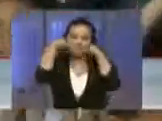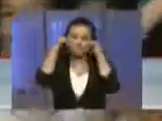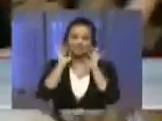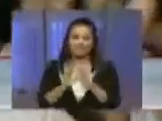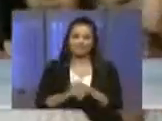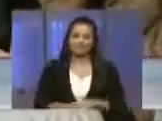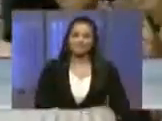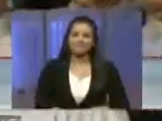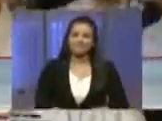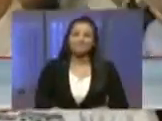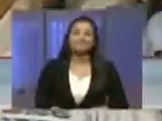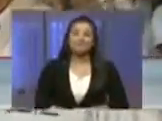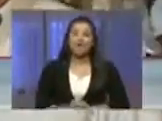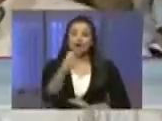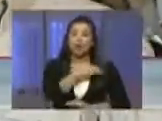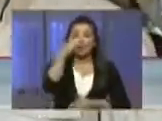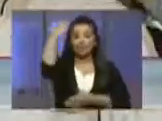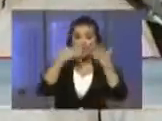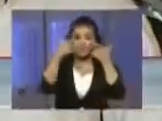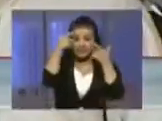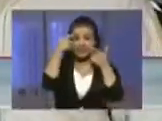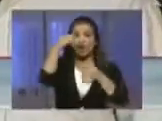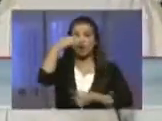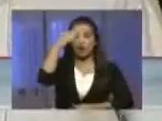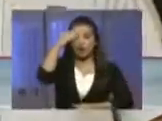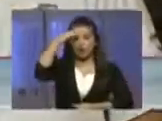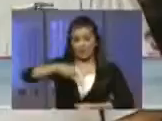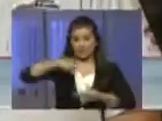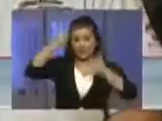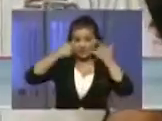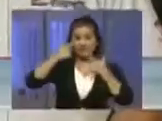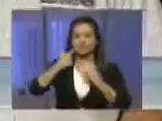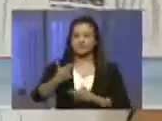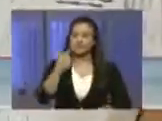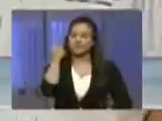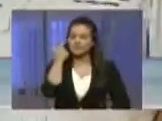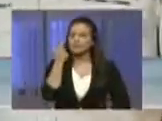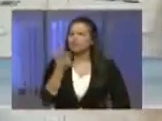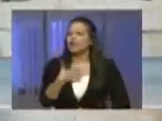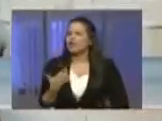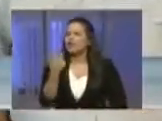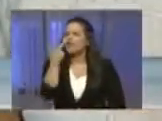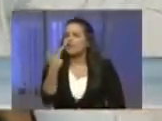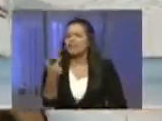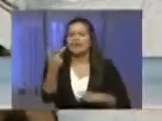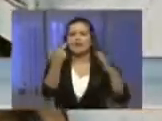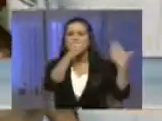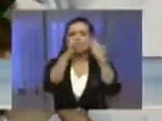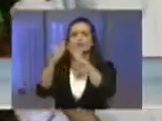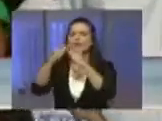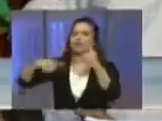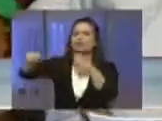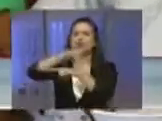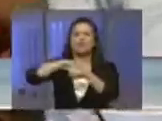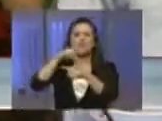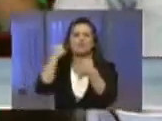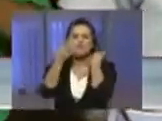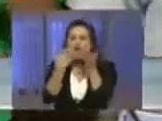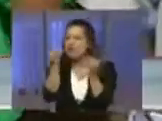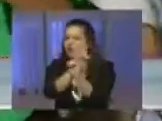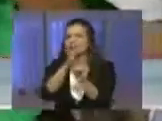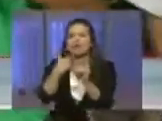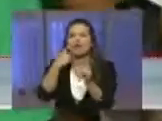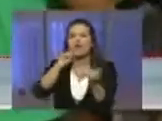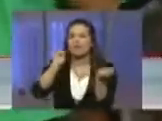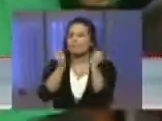Tricolor an Chávez despertó un día soñando ver los barrios amarillo azul y rojo y en cpr 2 lo